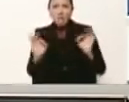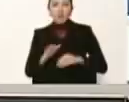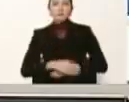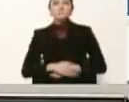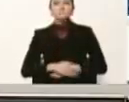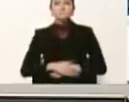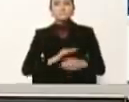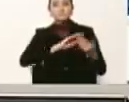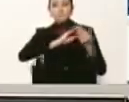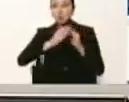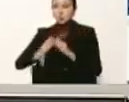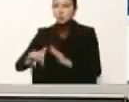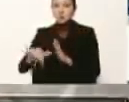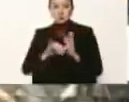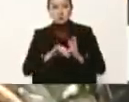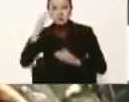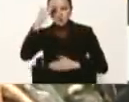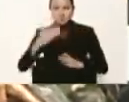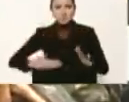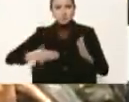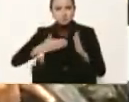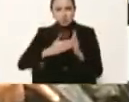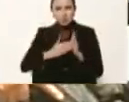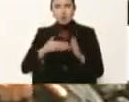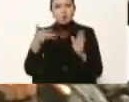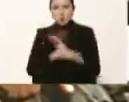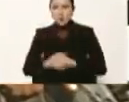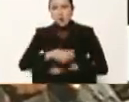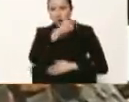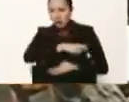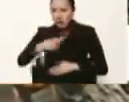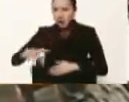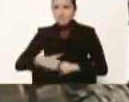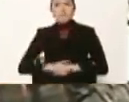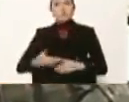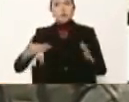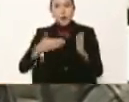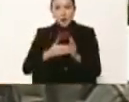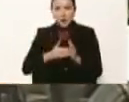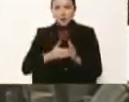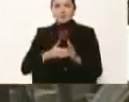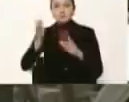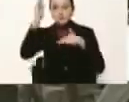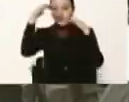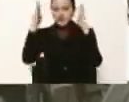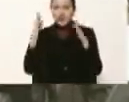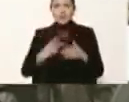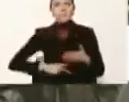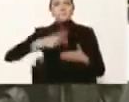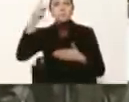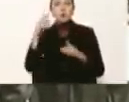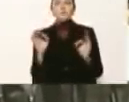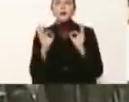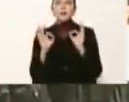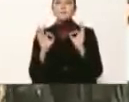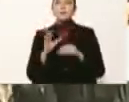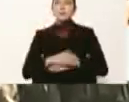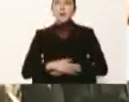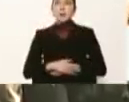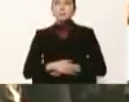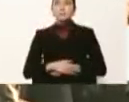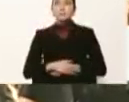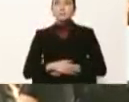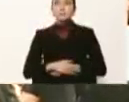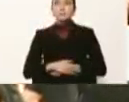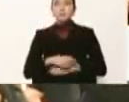las comunidades afectadas por la violencia que las víctimas de la violencia serán atendidas por programas especiales de